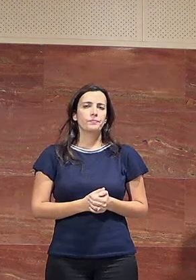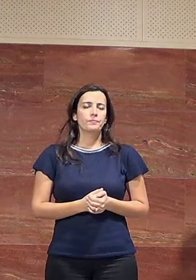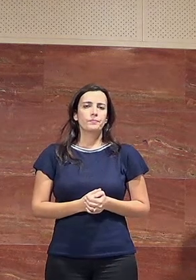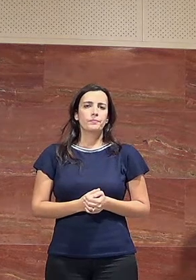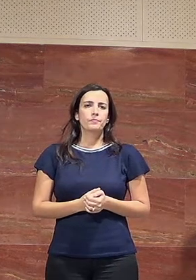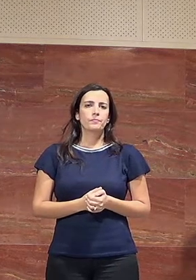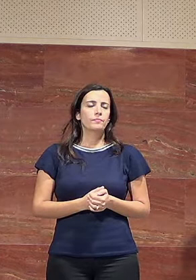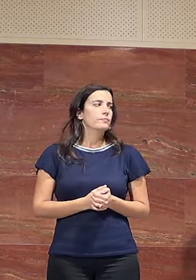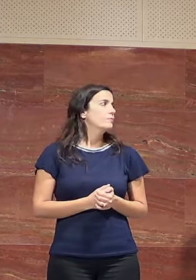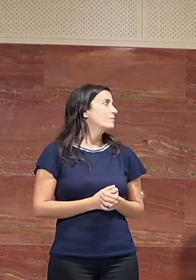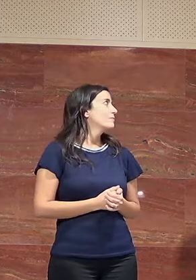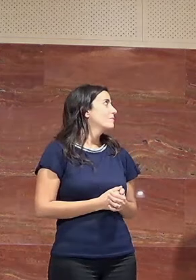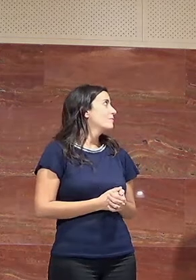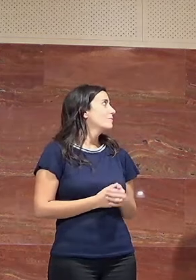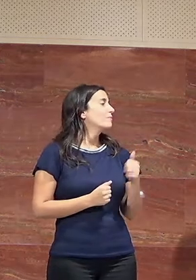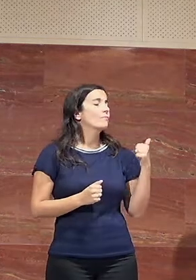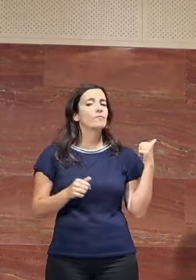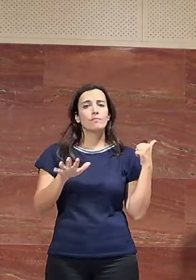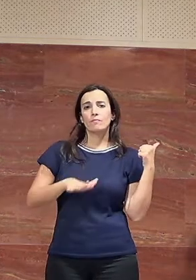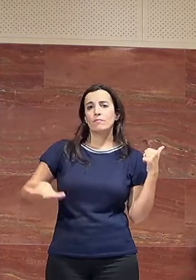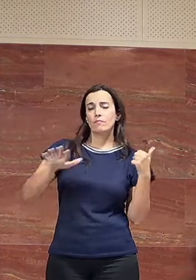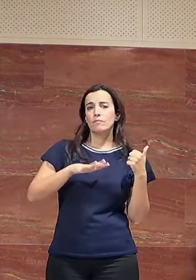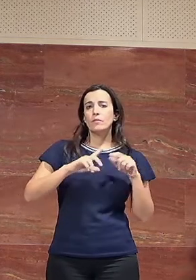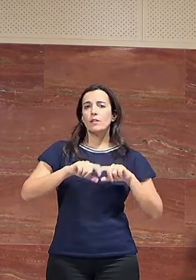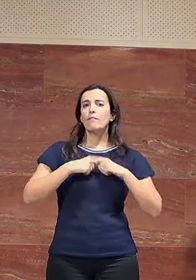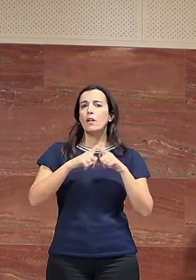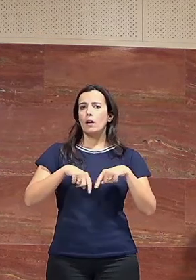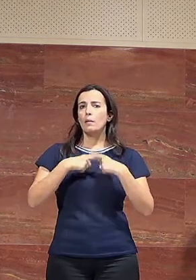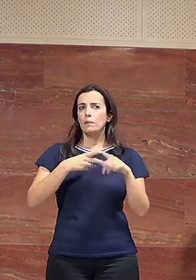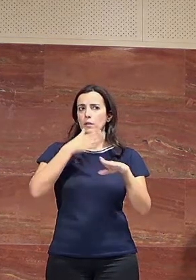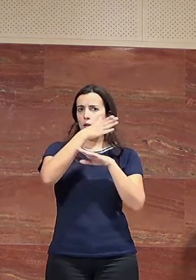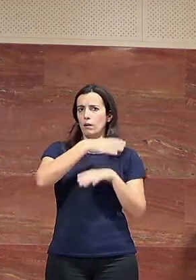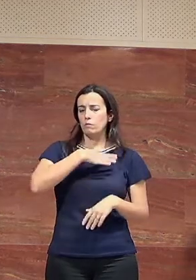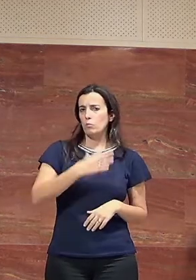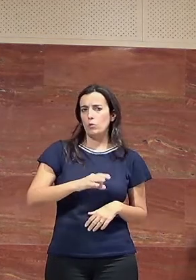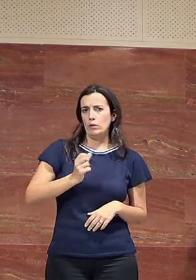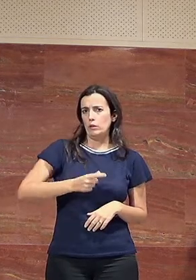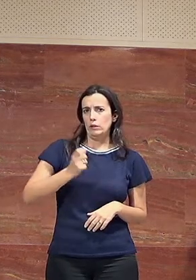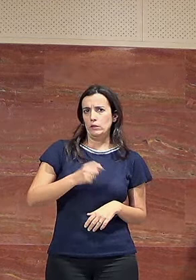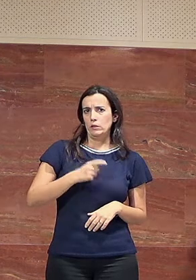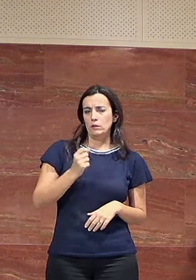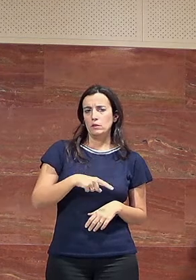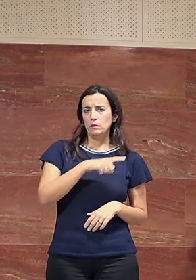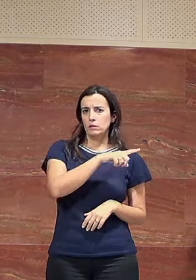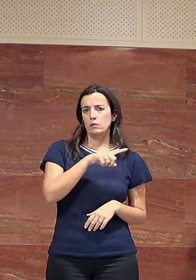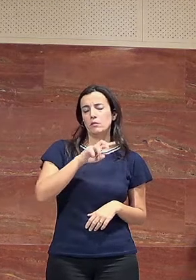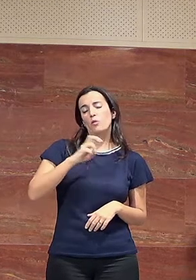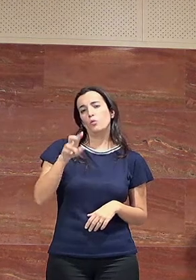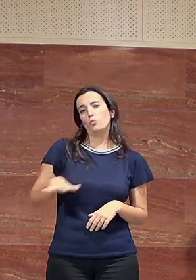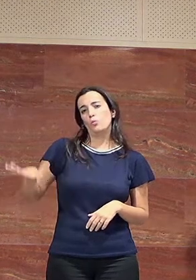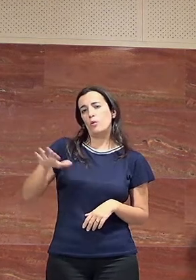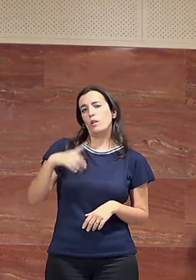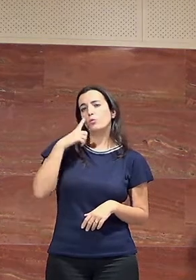Desde luego en estos sitios son sitios donde la familia puede acudir muchísimo más que a los lugares a los que